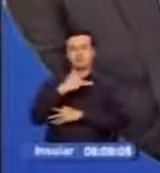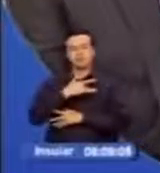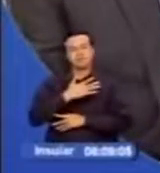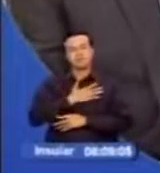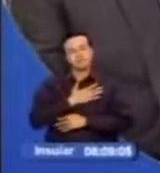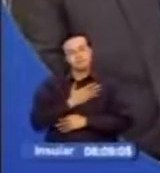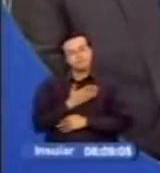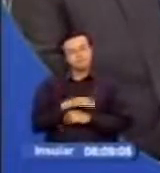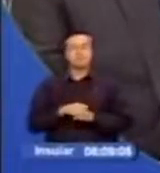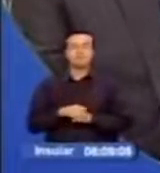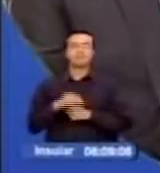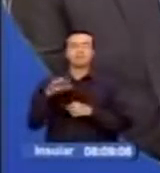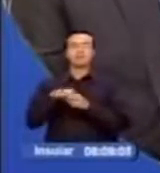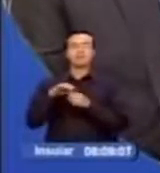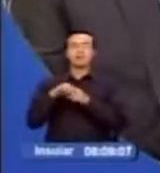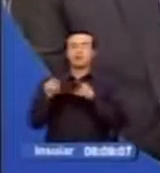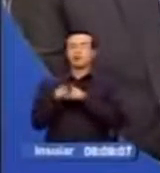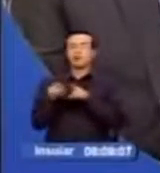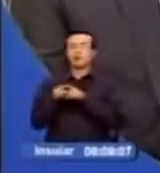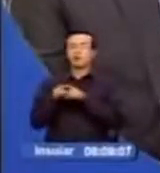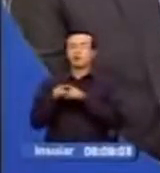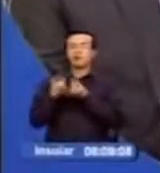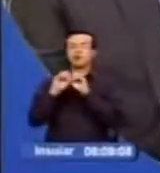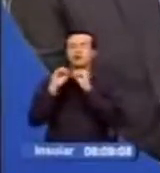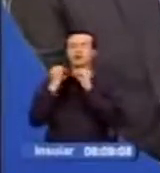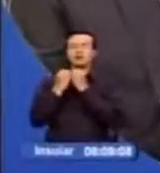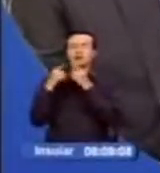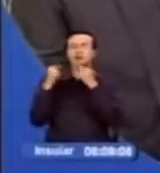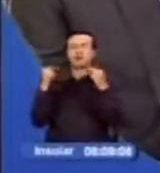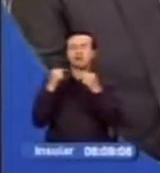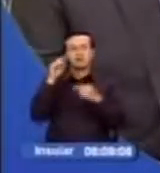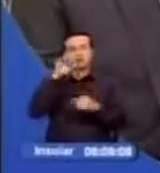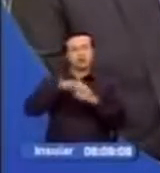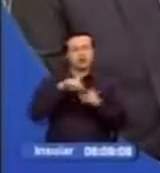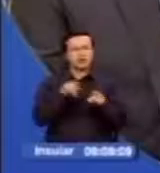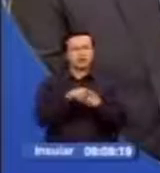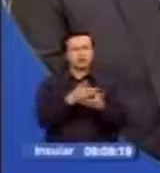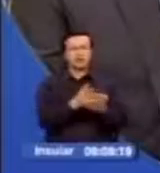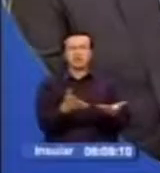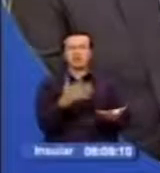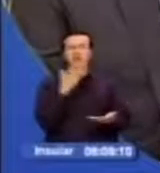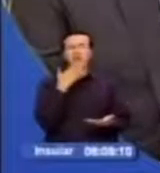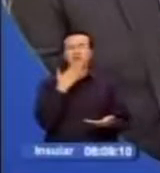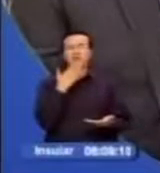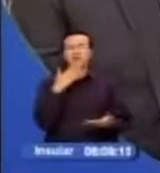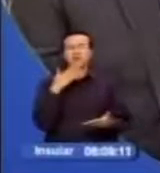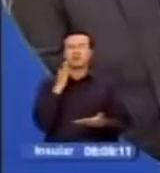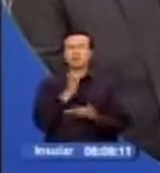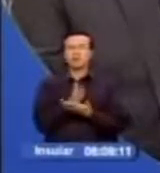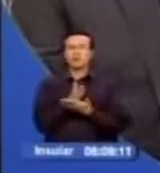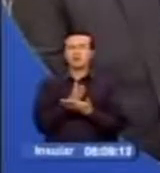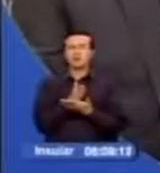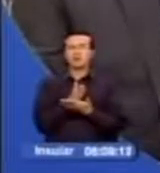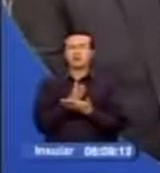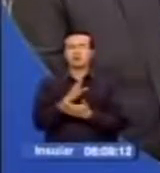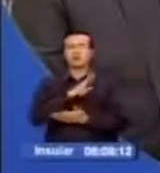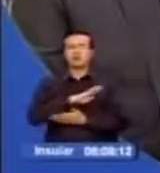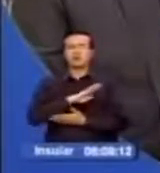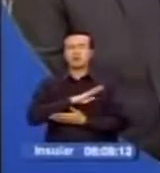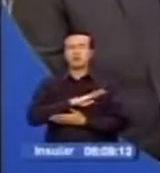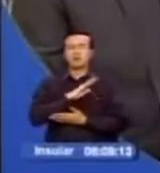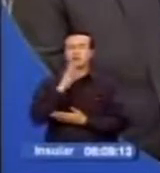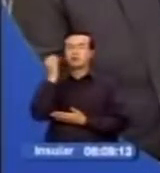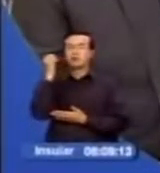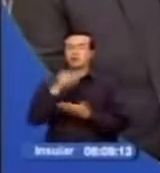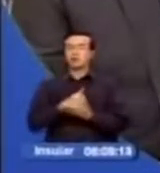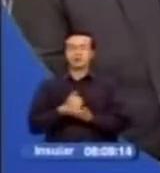pena eso. Votan junto con los del CREO, del MPD y todo eso. ¿Para qué? Para impedir que no se acose el alcalde consiga más